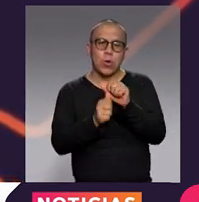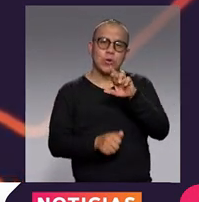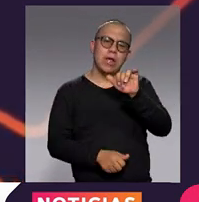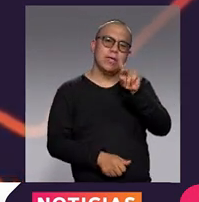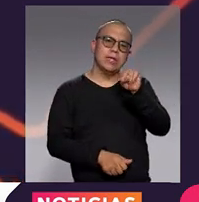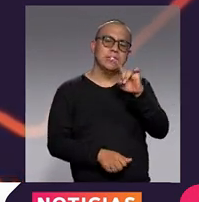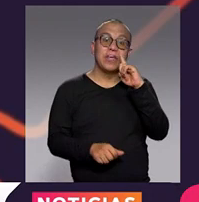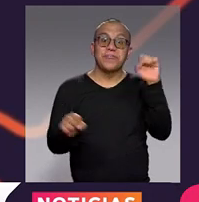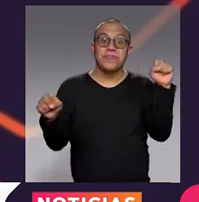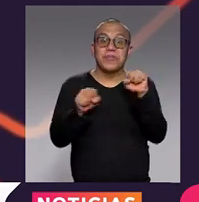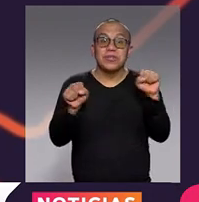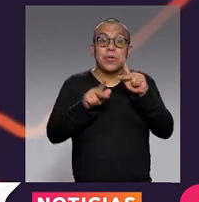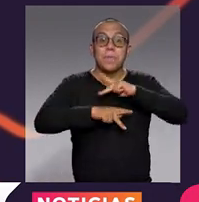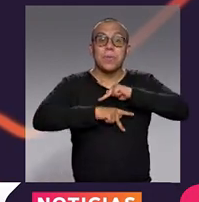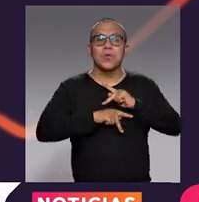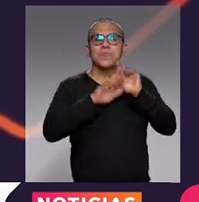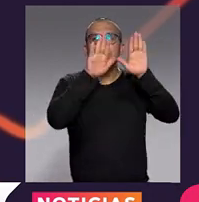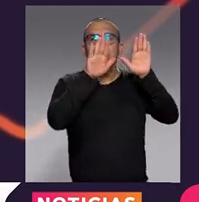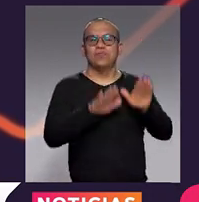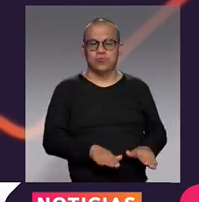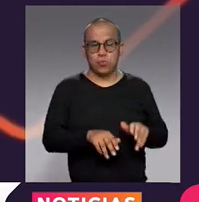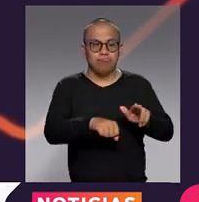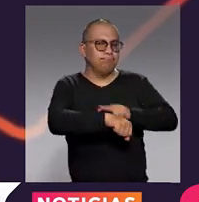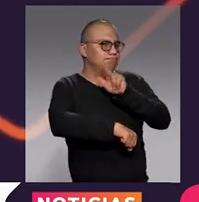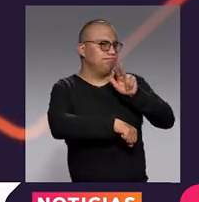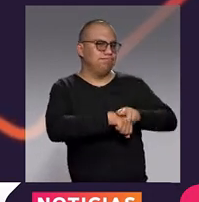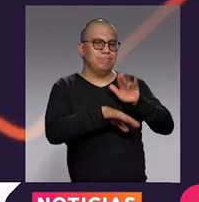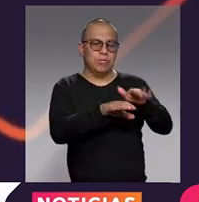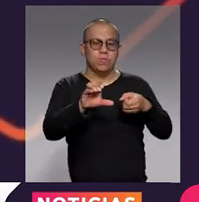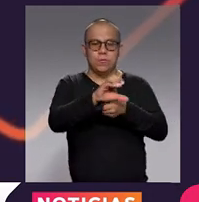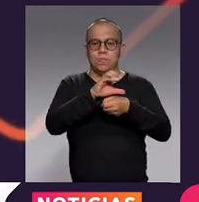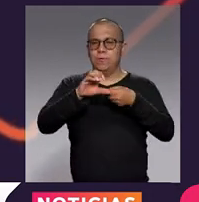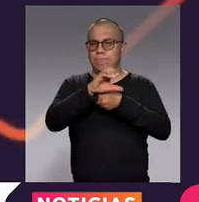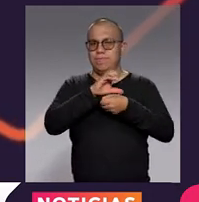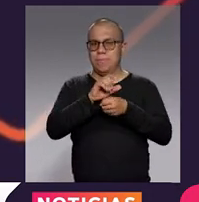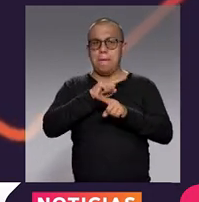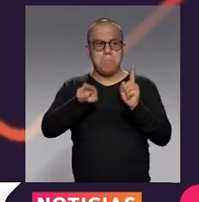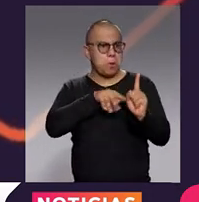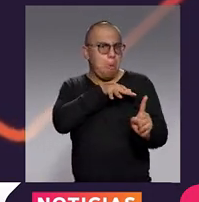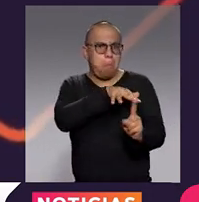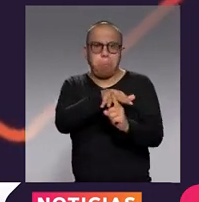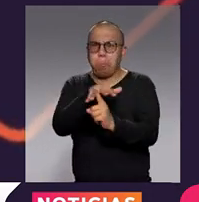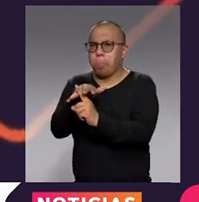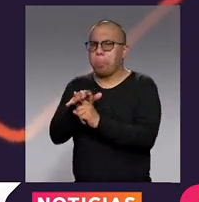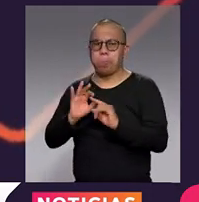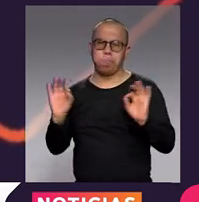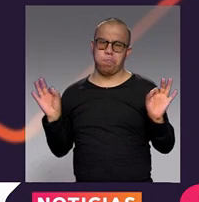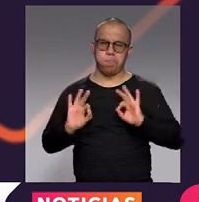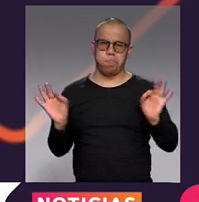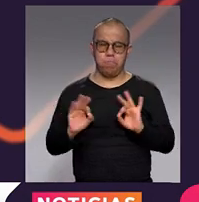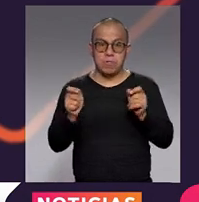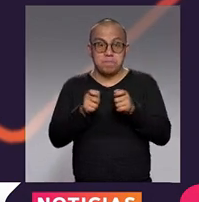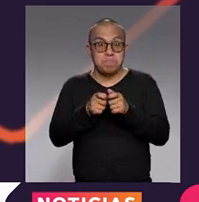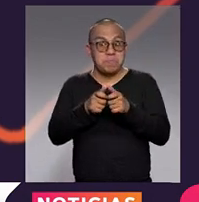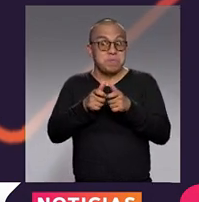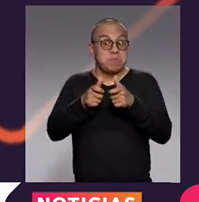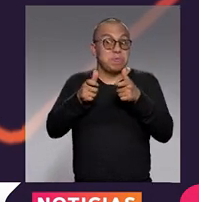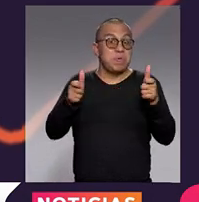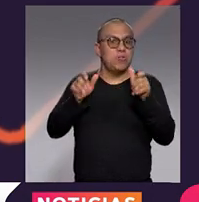el enfriamiento propio y normal, una condición normal de la ciudad que no está siendo afectado en términos de